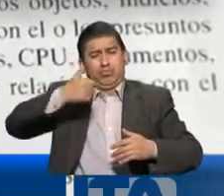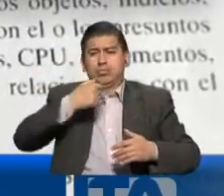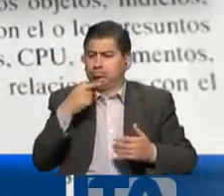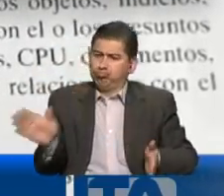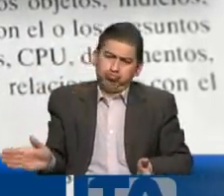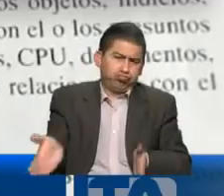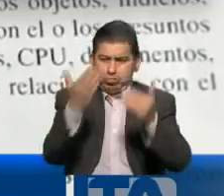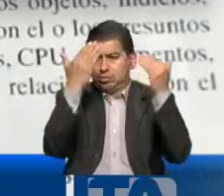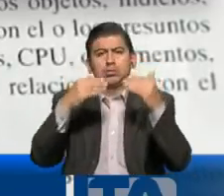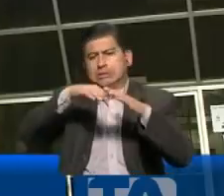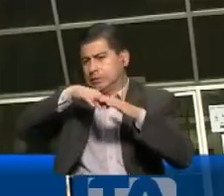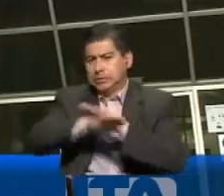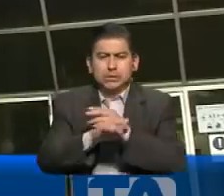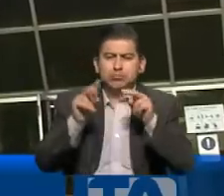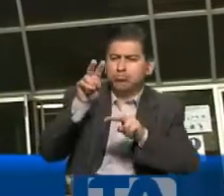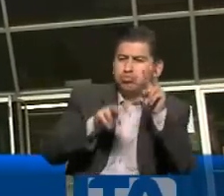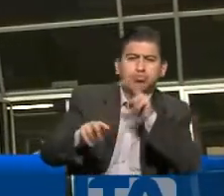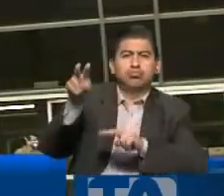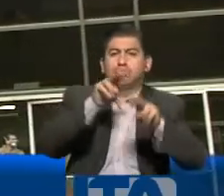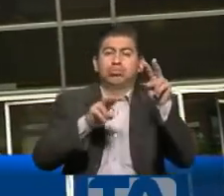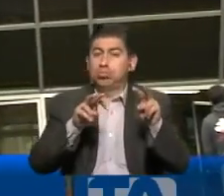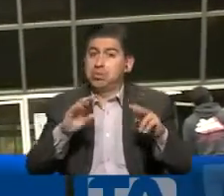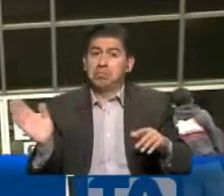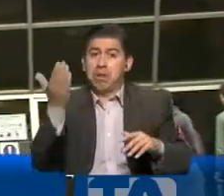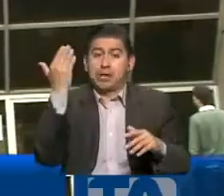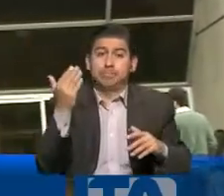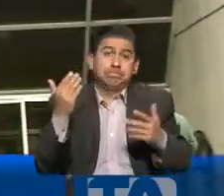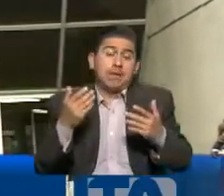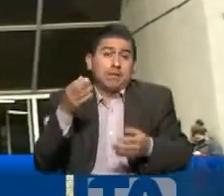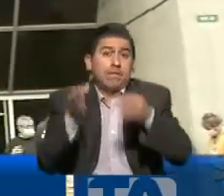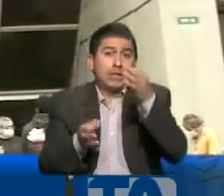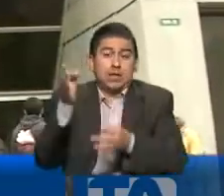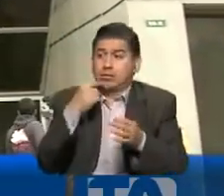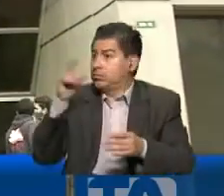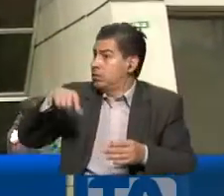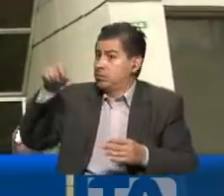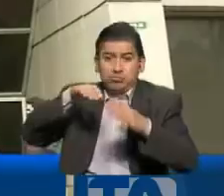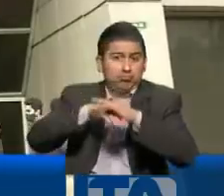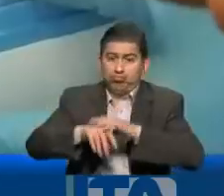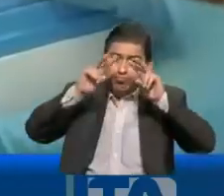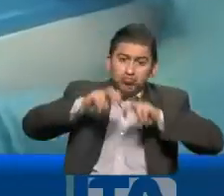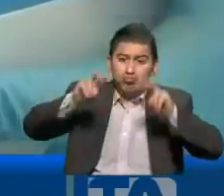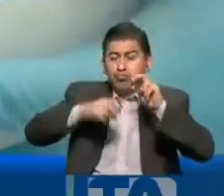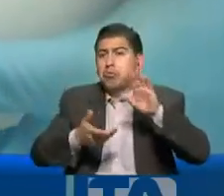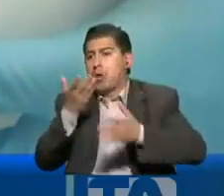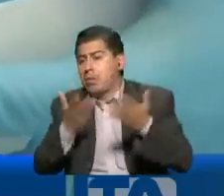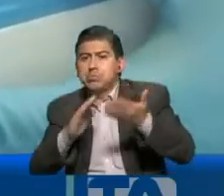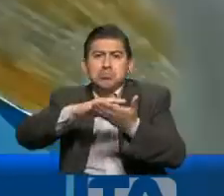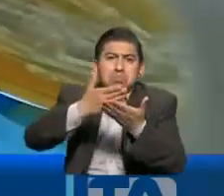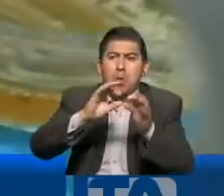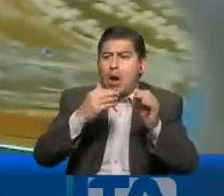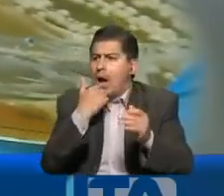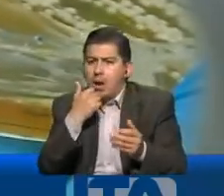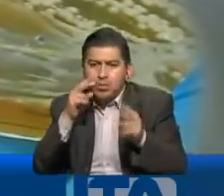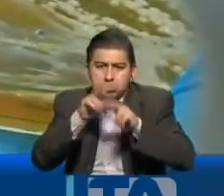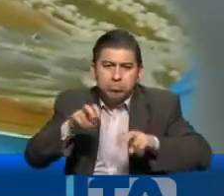de Pichincha, Vladimir Jaya. Es la más reciente diligencia pedida por Fiscalía dentro del caso que investiga las presuntas irregularidades en